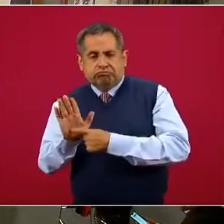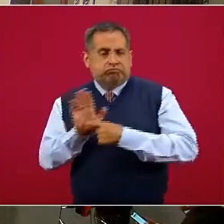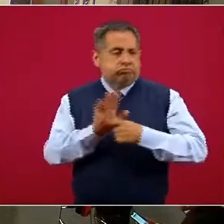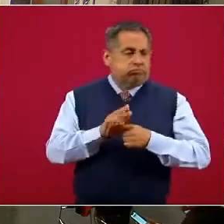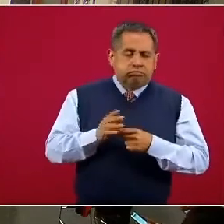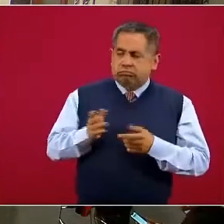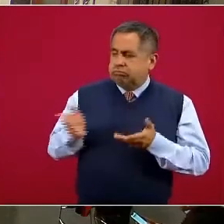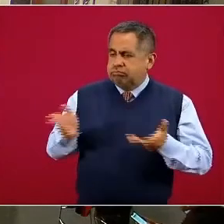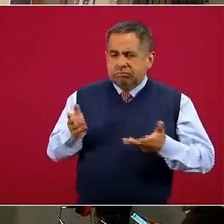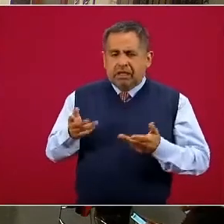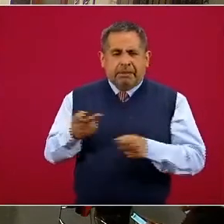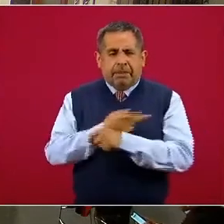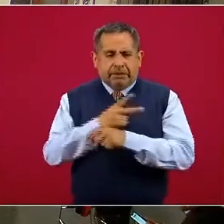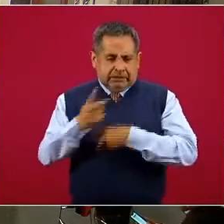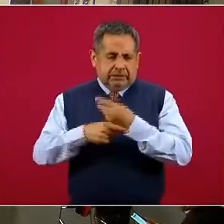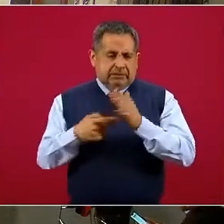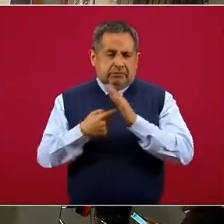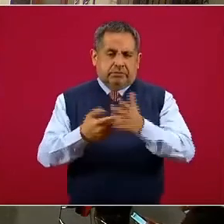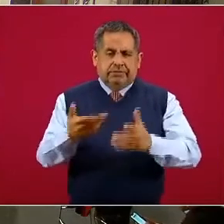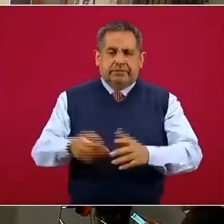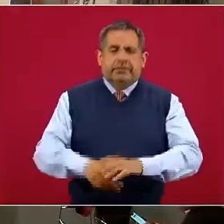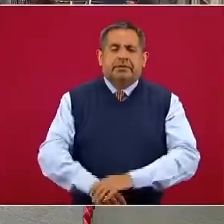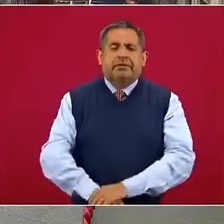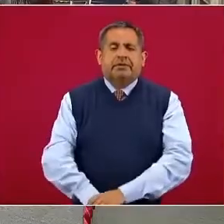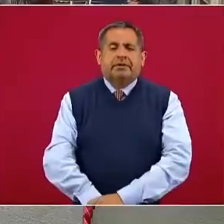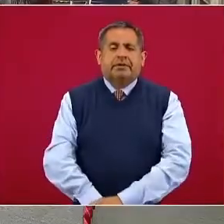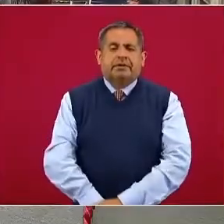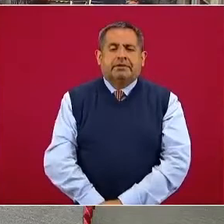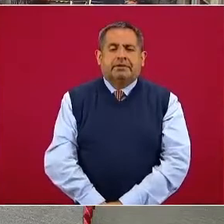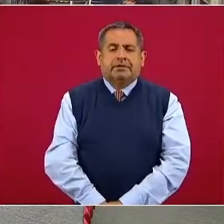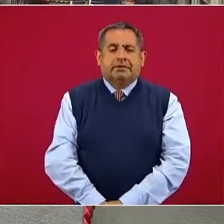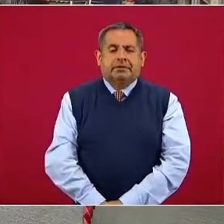siguientes 2 eventos. Por favor, adelante.